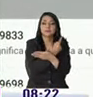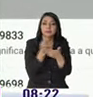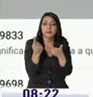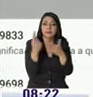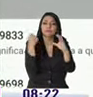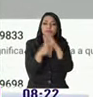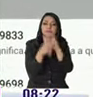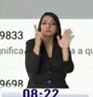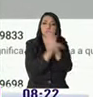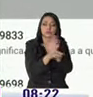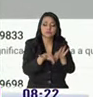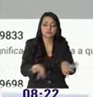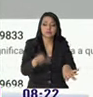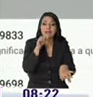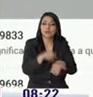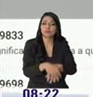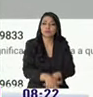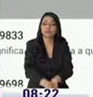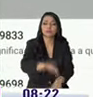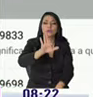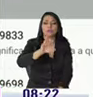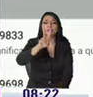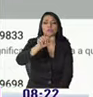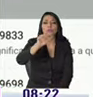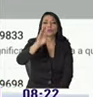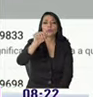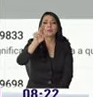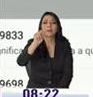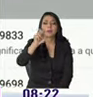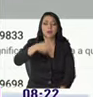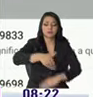en la Administración Municipal Turubamba, en Monjas, calle Turubamba y